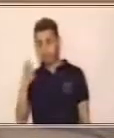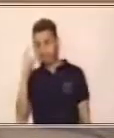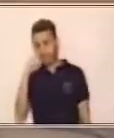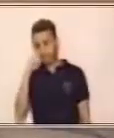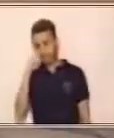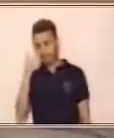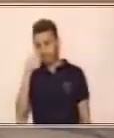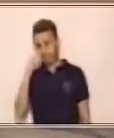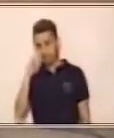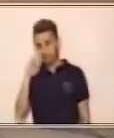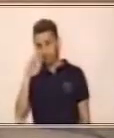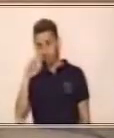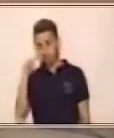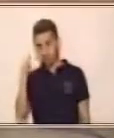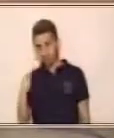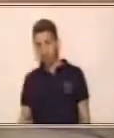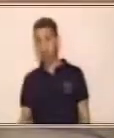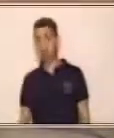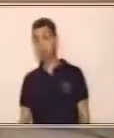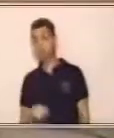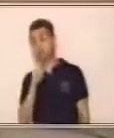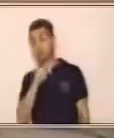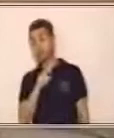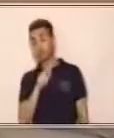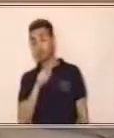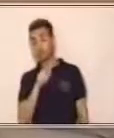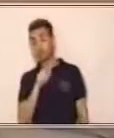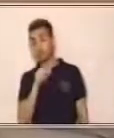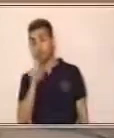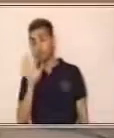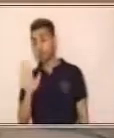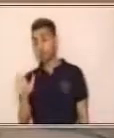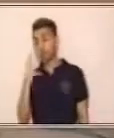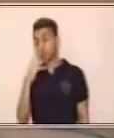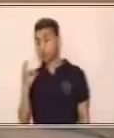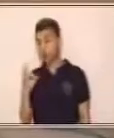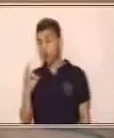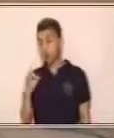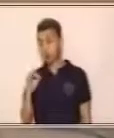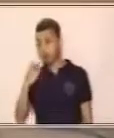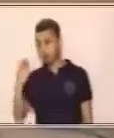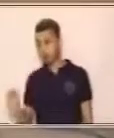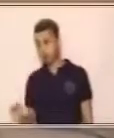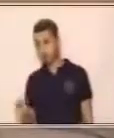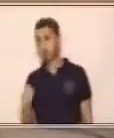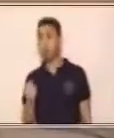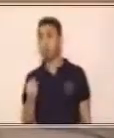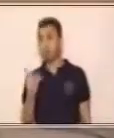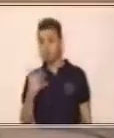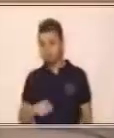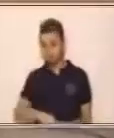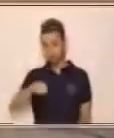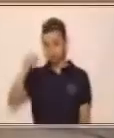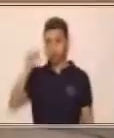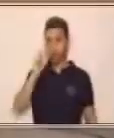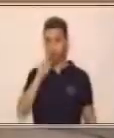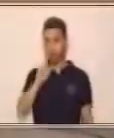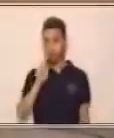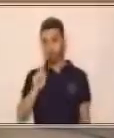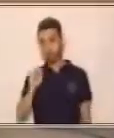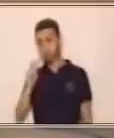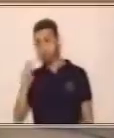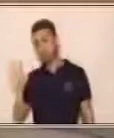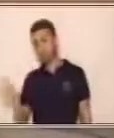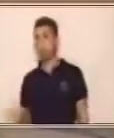hermano menor es 1.25 metros. Muy bien, entonces tenemos 1.5